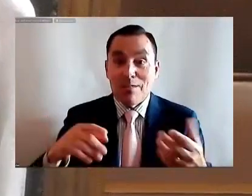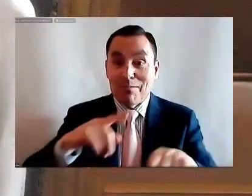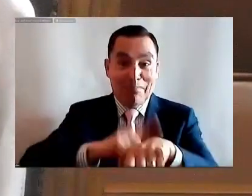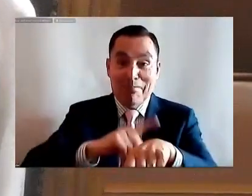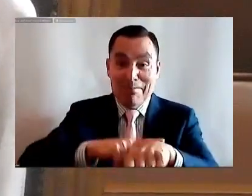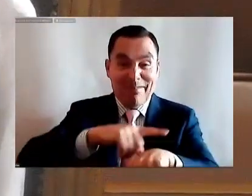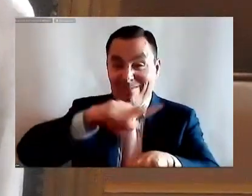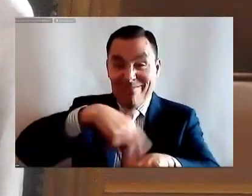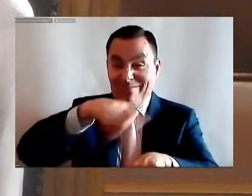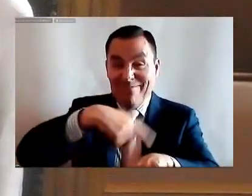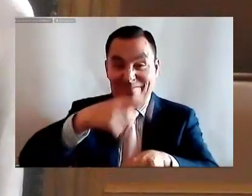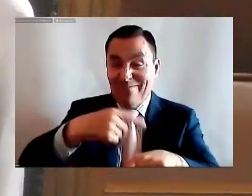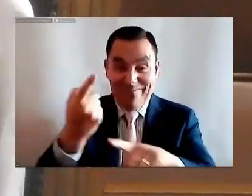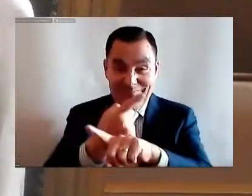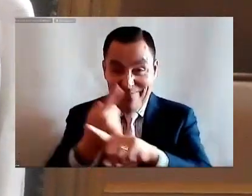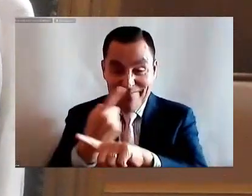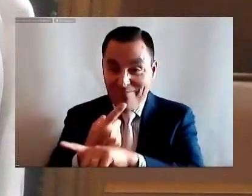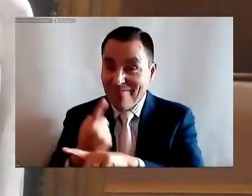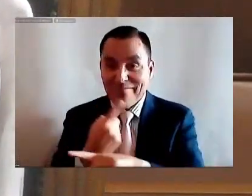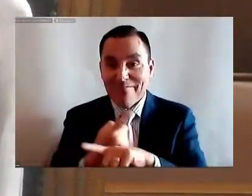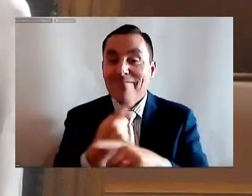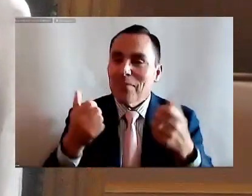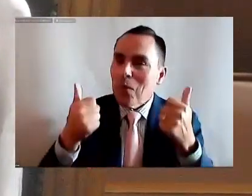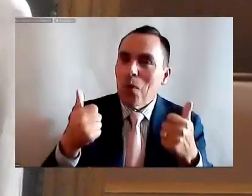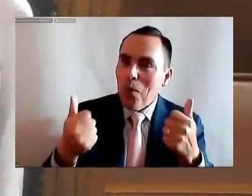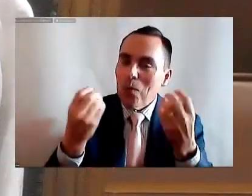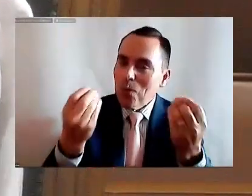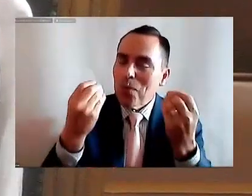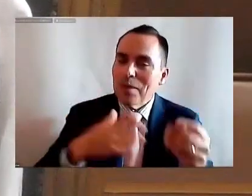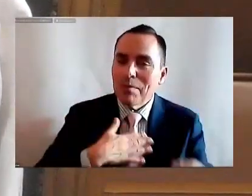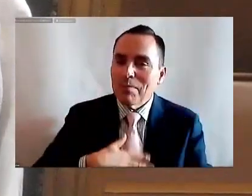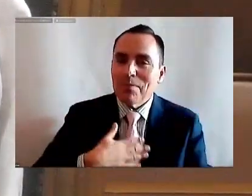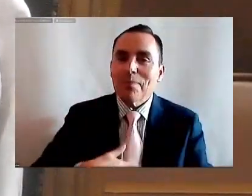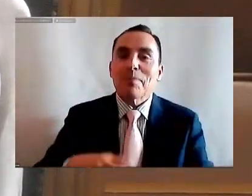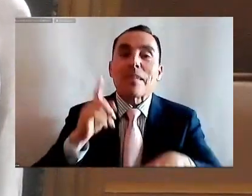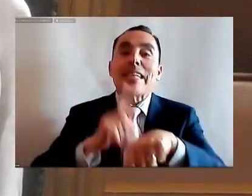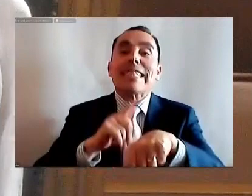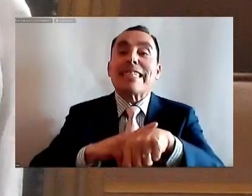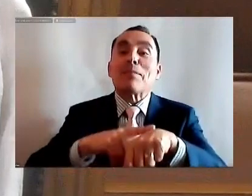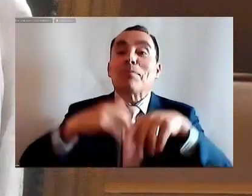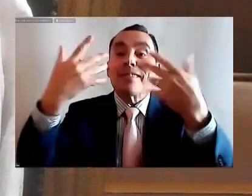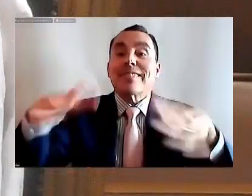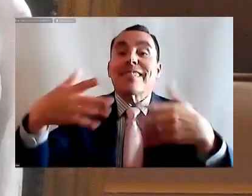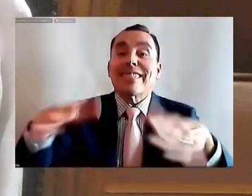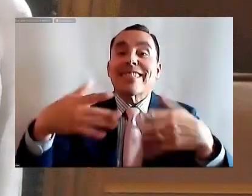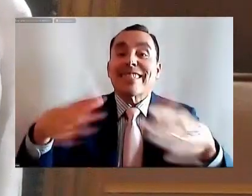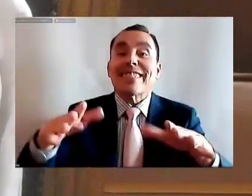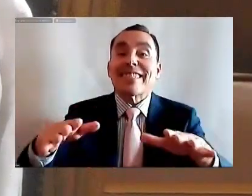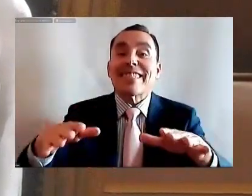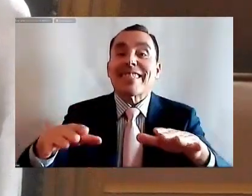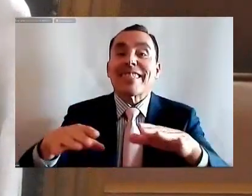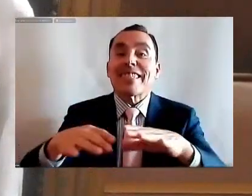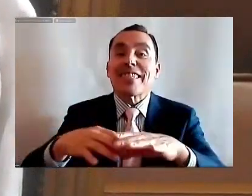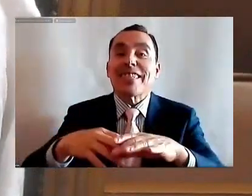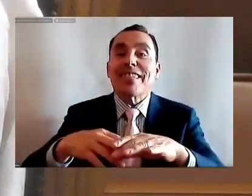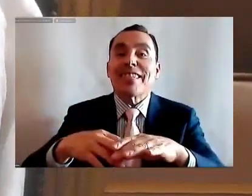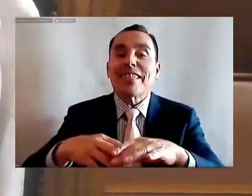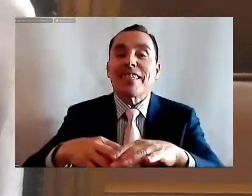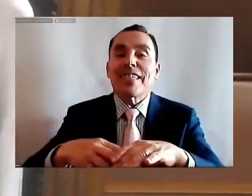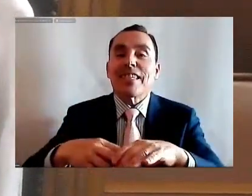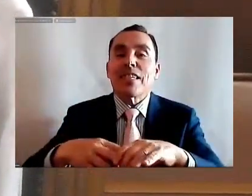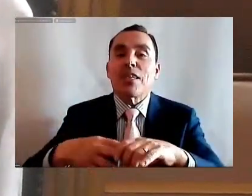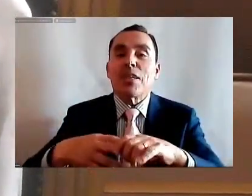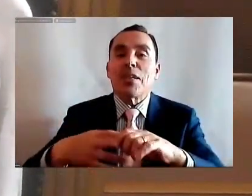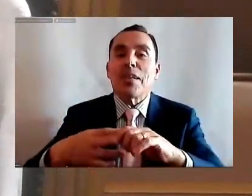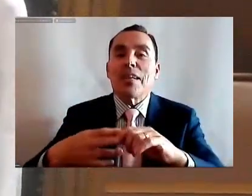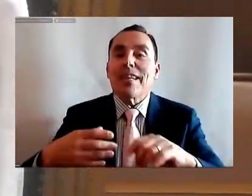a esto. Excelentes expositores, pero el tiempo apremia y me dijeron que tenía que ser 15 minutos cada uno y miraba a Sergio,